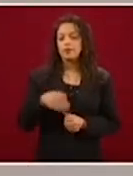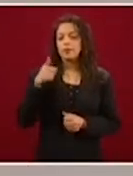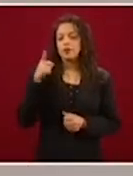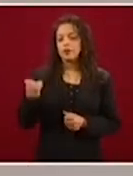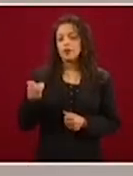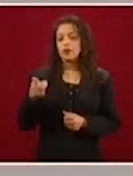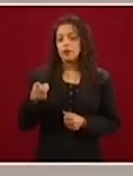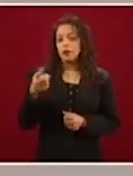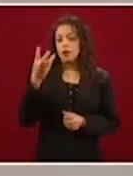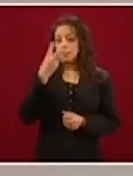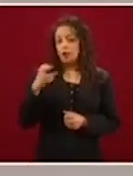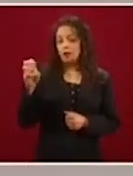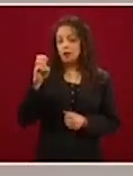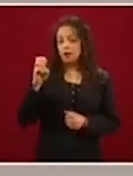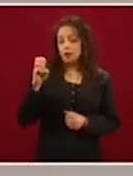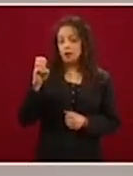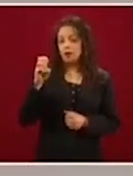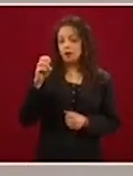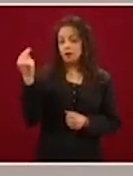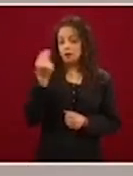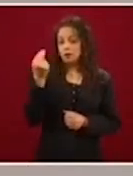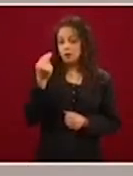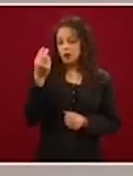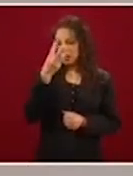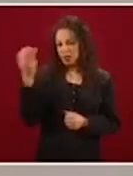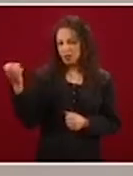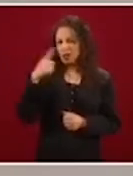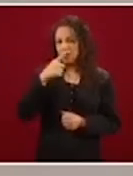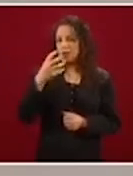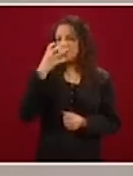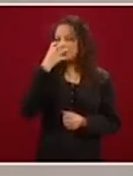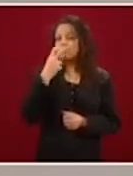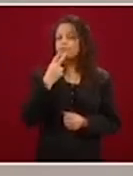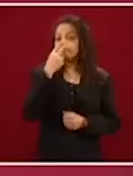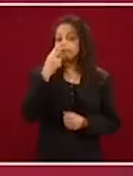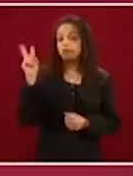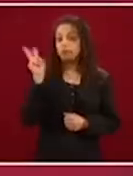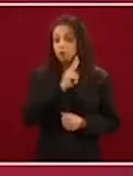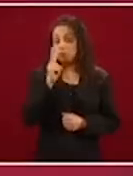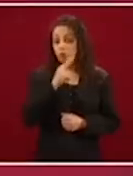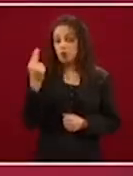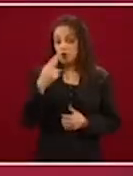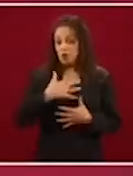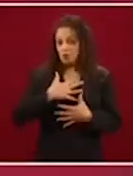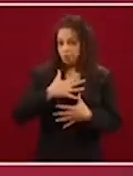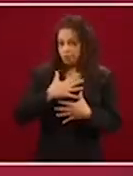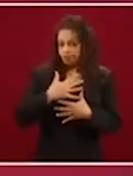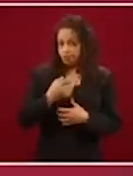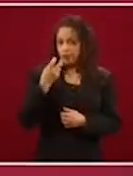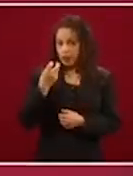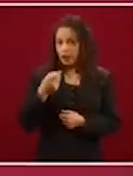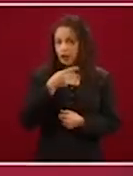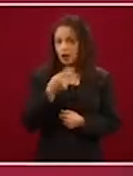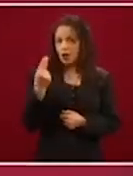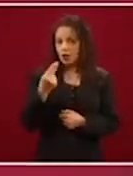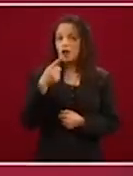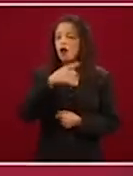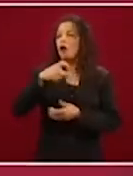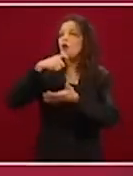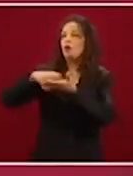son 300 ventiladores para reforzar los sistemas propios